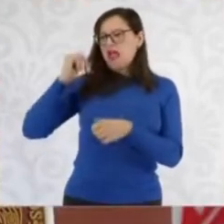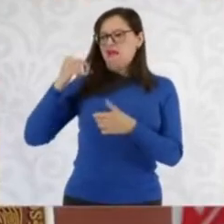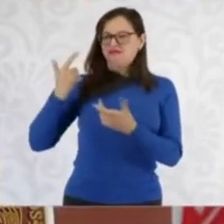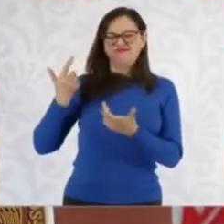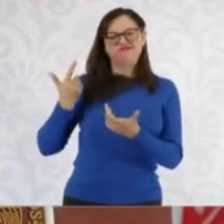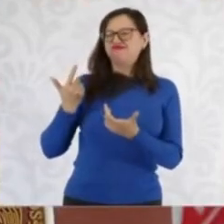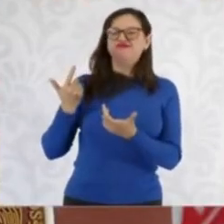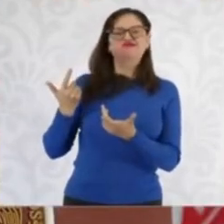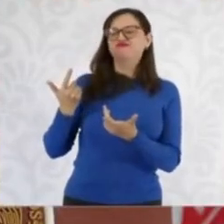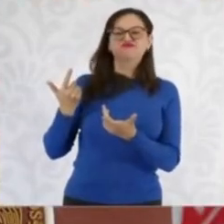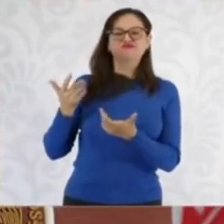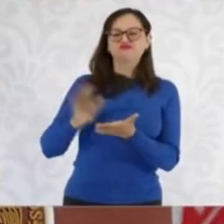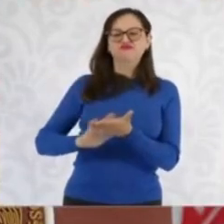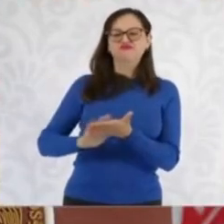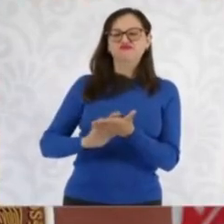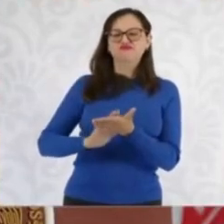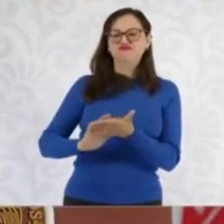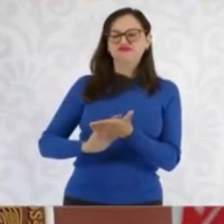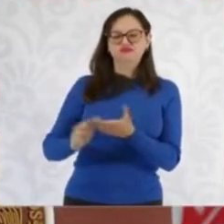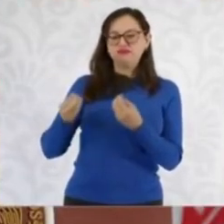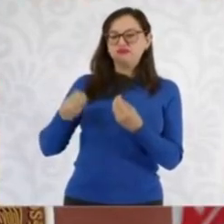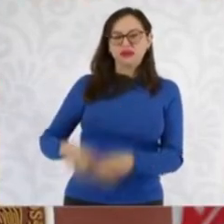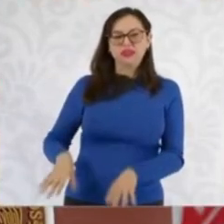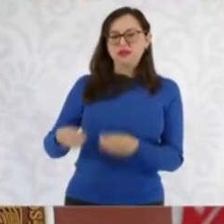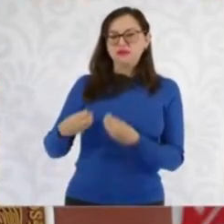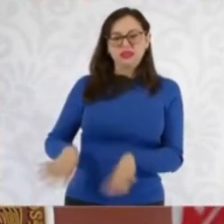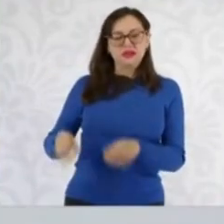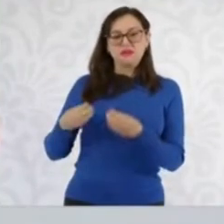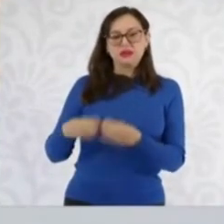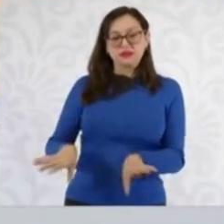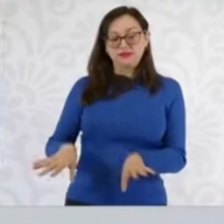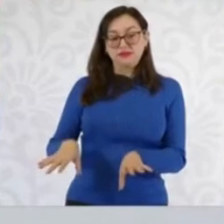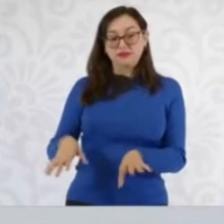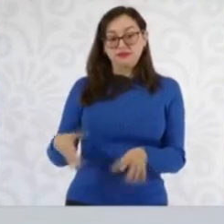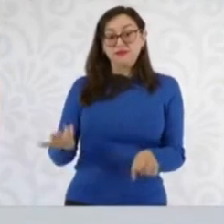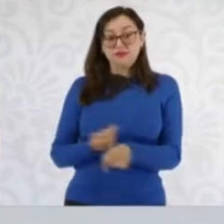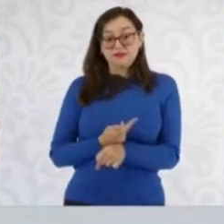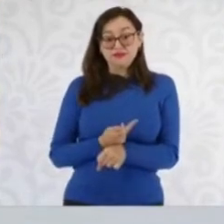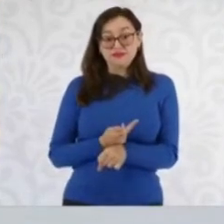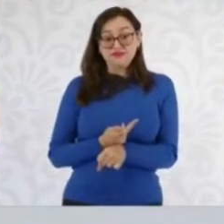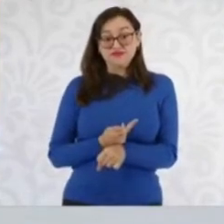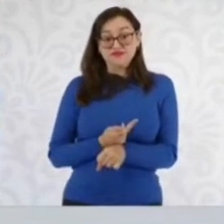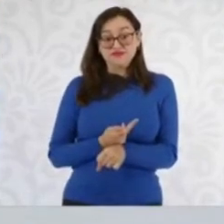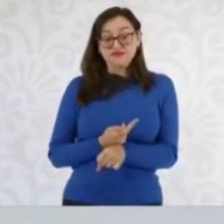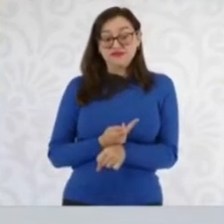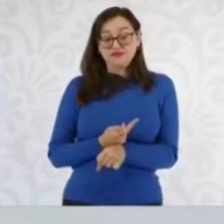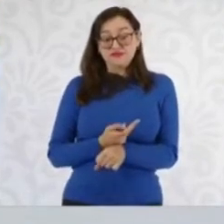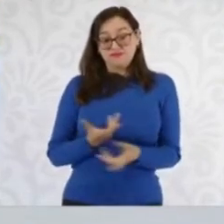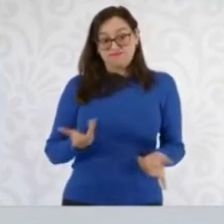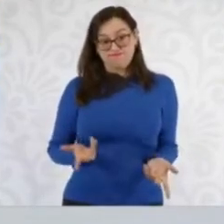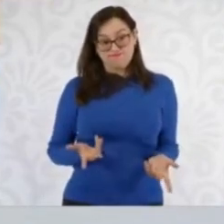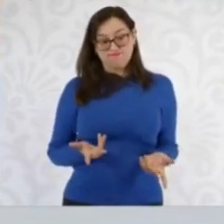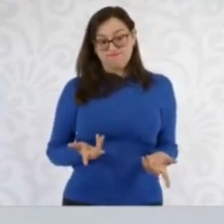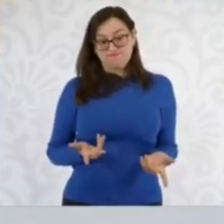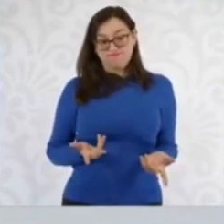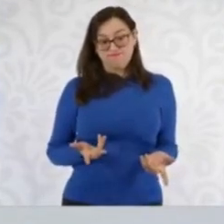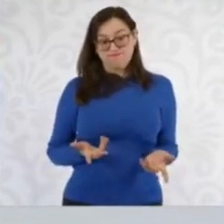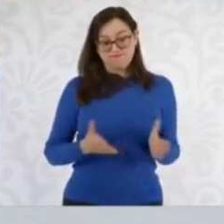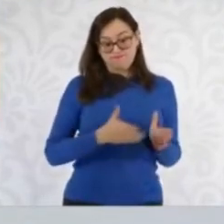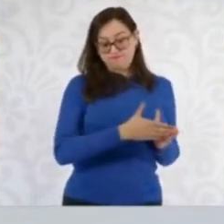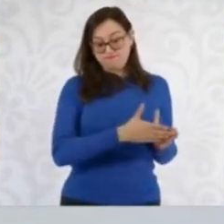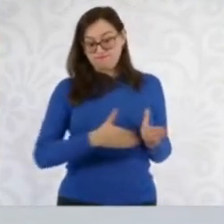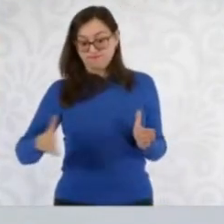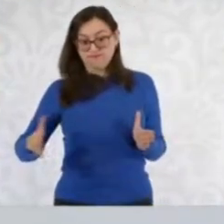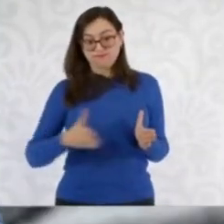México había que borrarlas. Y justamente en el periodo del presidente López Obrador, el cine apoyó